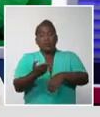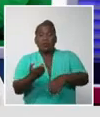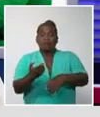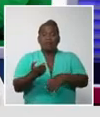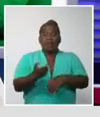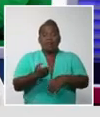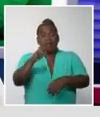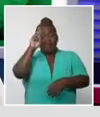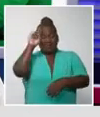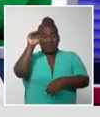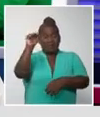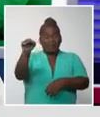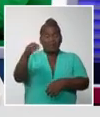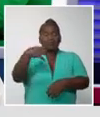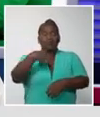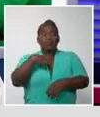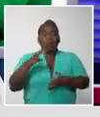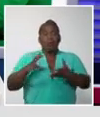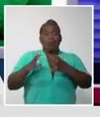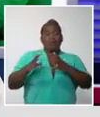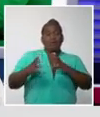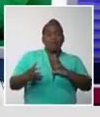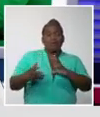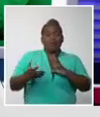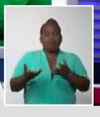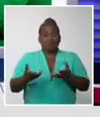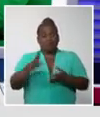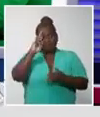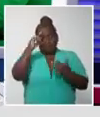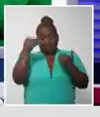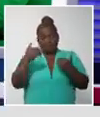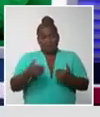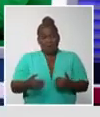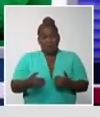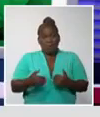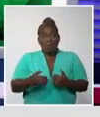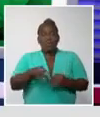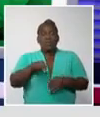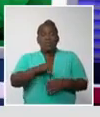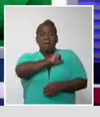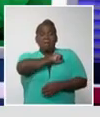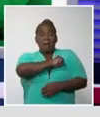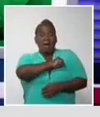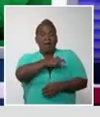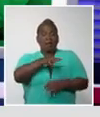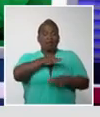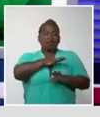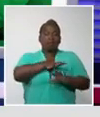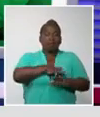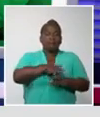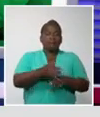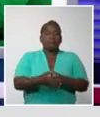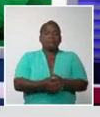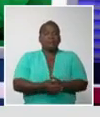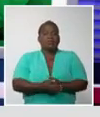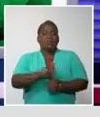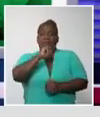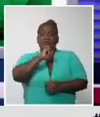grupo de complicaciones en sus cuadros clínicos con una parada cardíaca en asistolia, de la cual no fue posible su